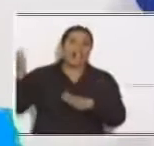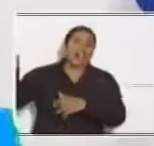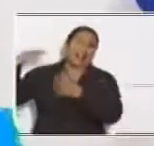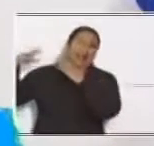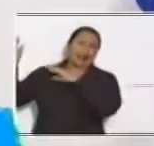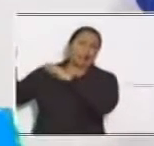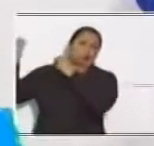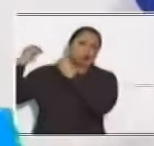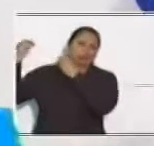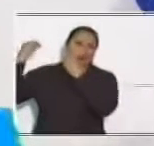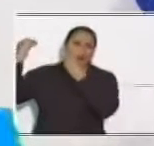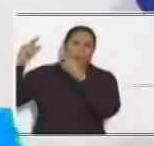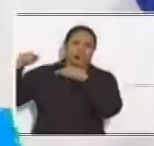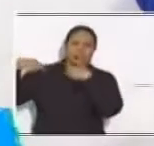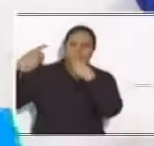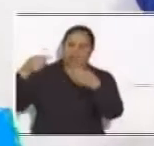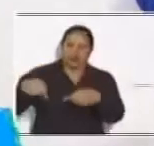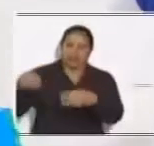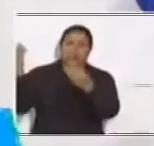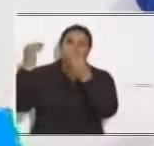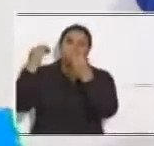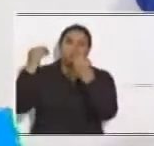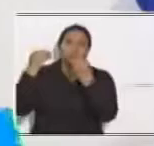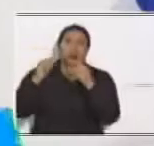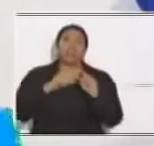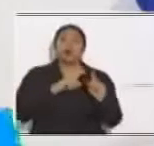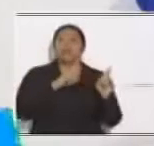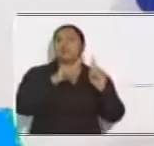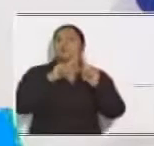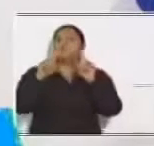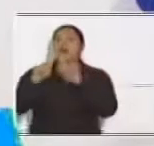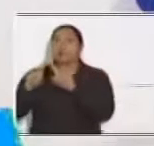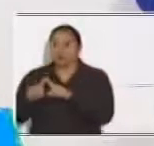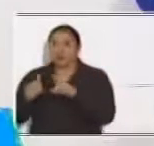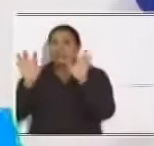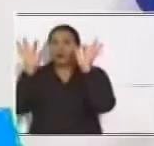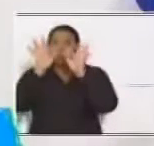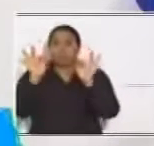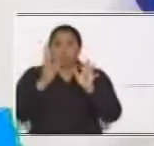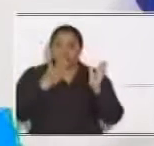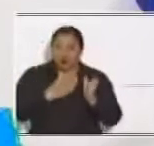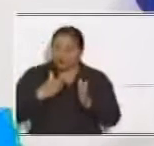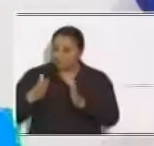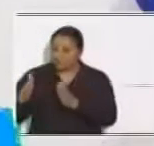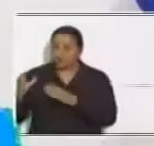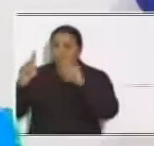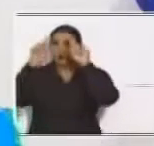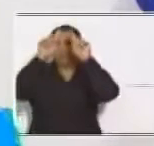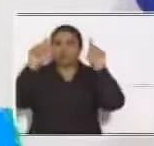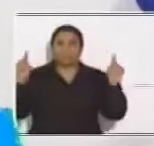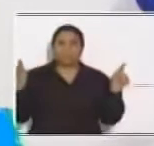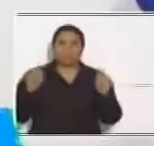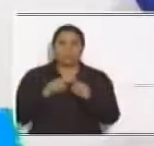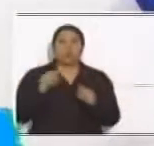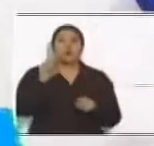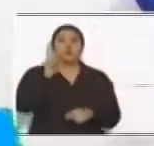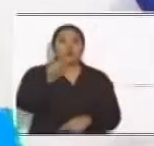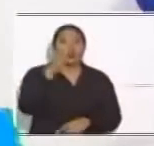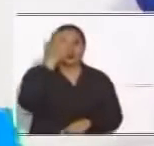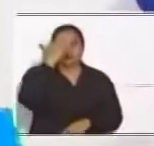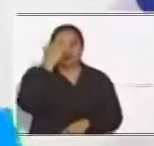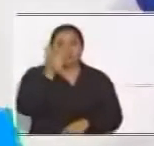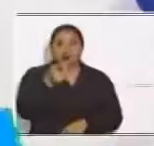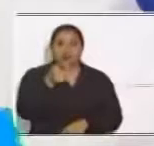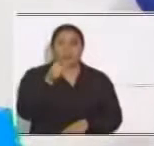de clasificar los triángulos. Y ustedes la saben mejor que yo. Esa será su tarea, su reto, averiguarme